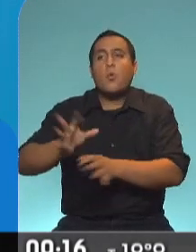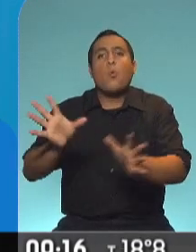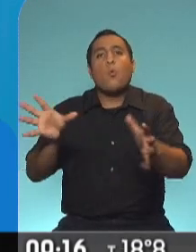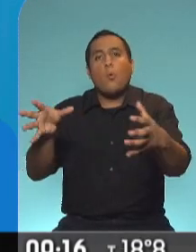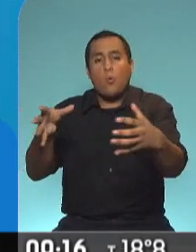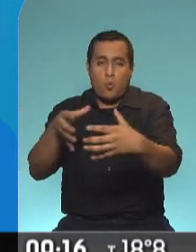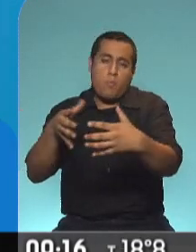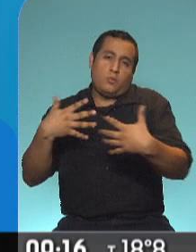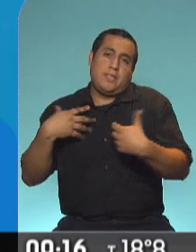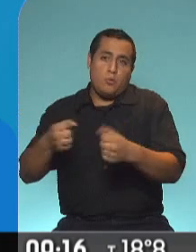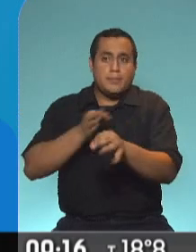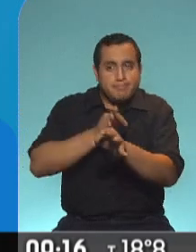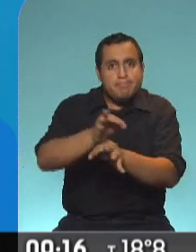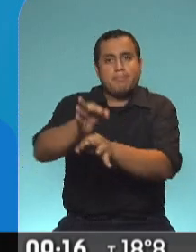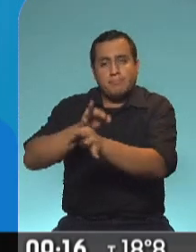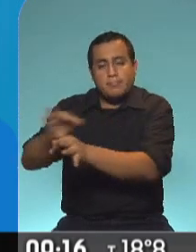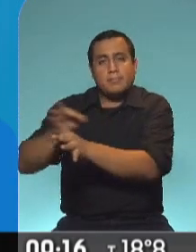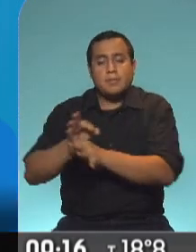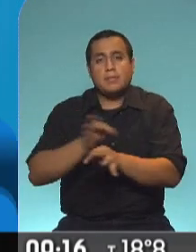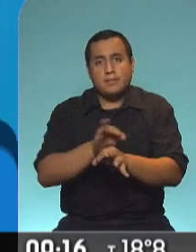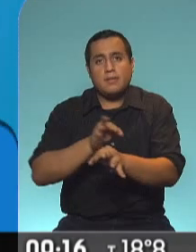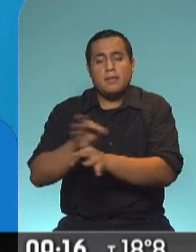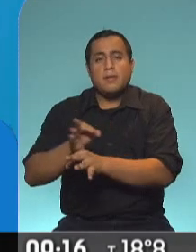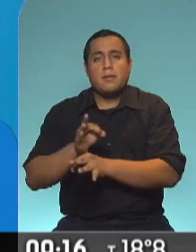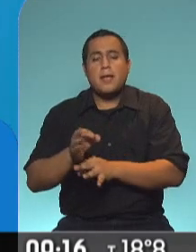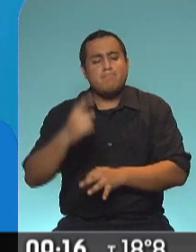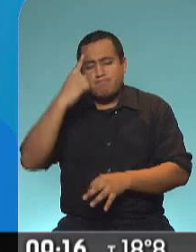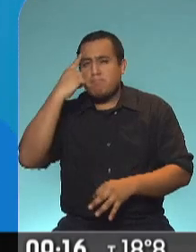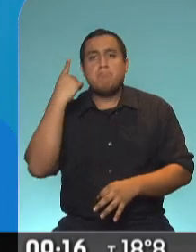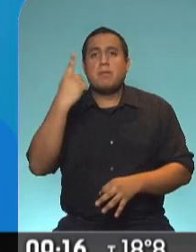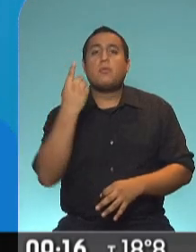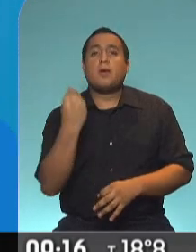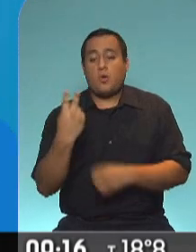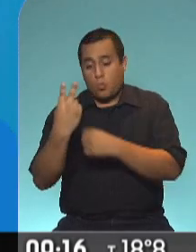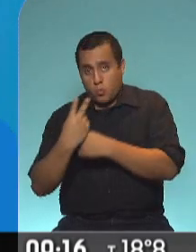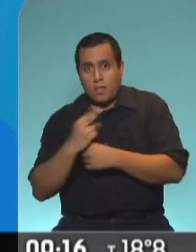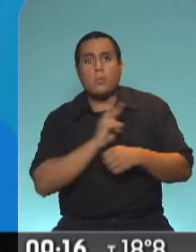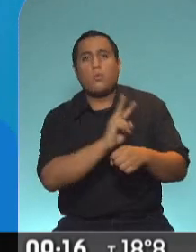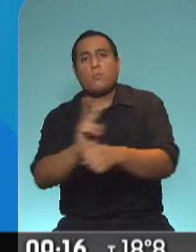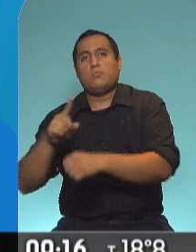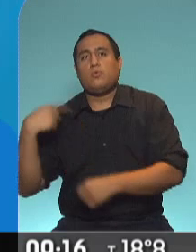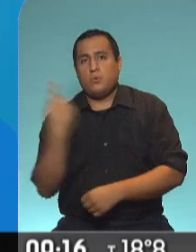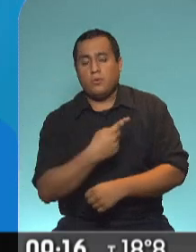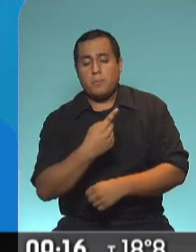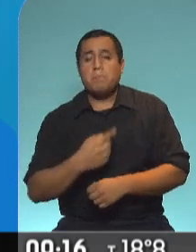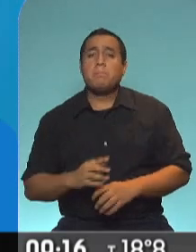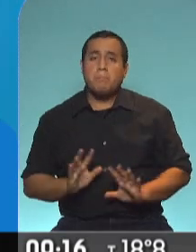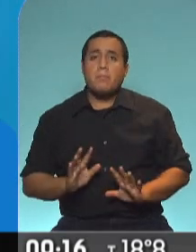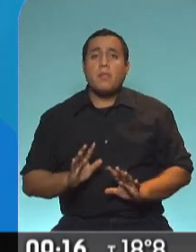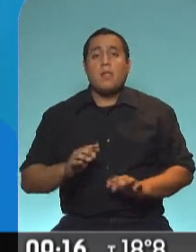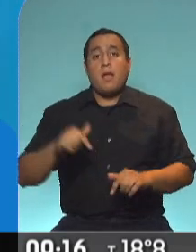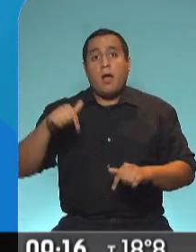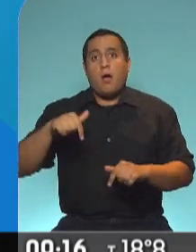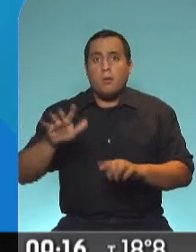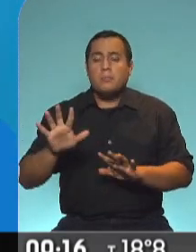de salud con la premisa de cuidarnos para cuidar de esta manera se conformó